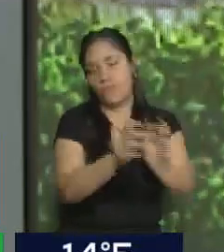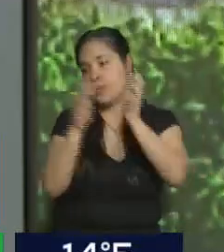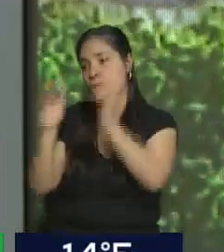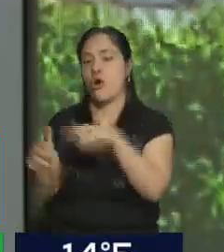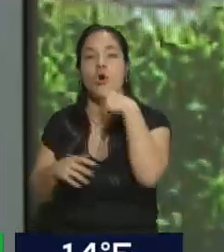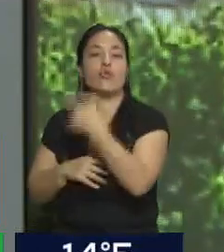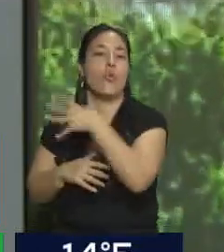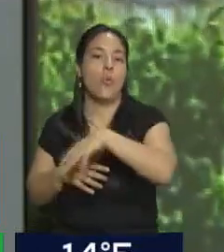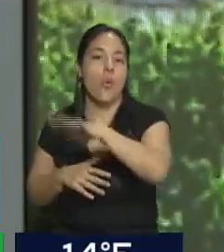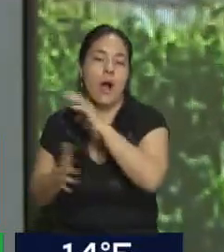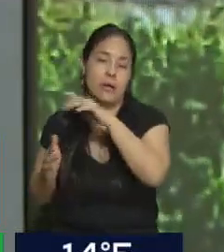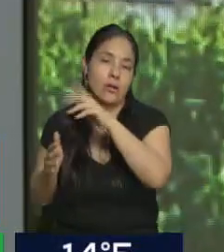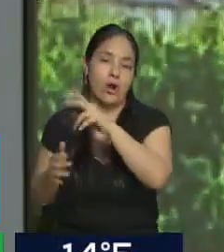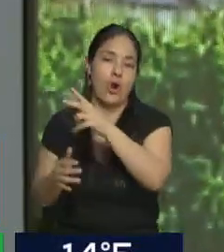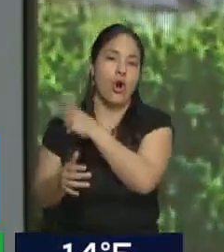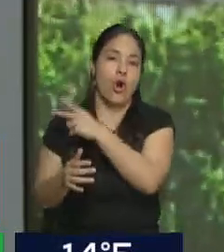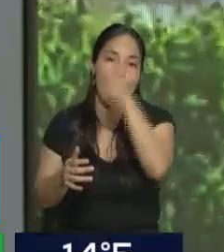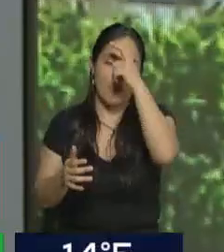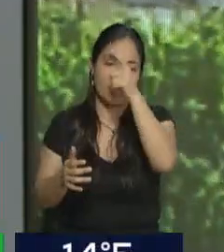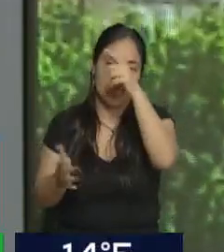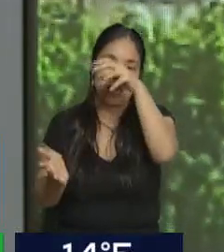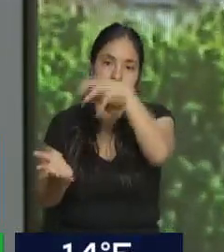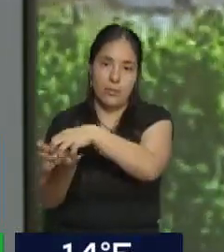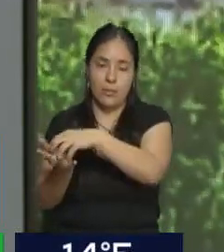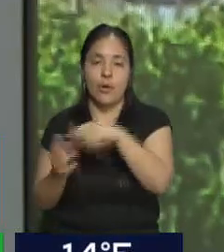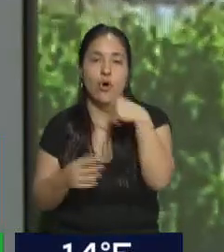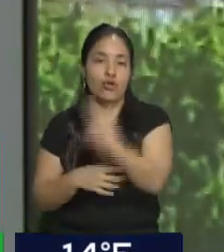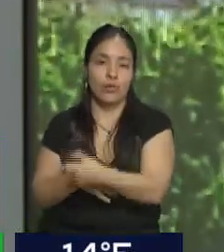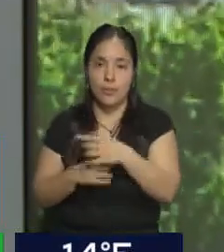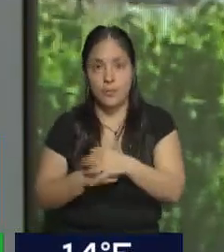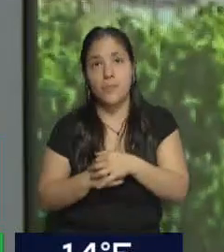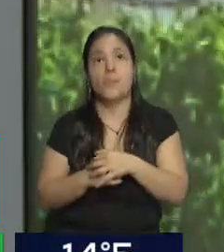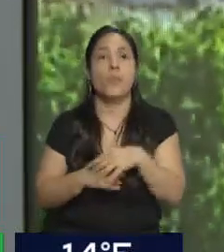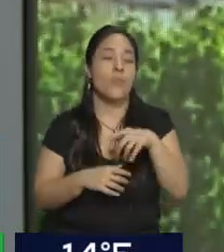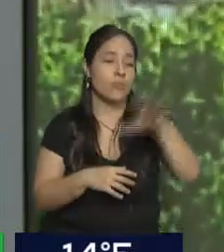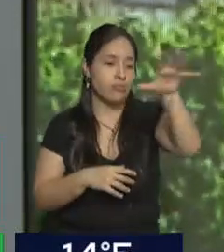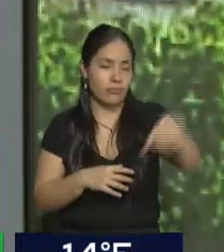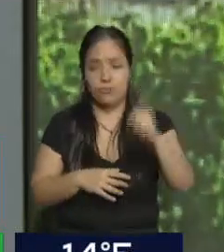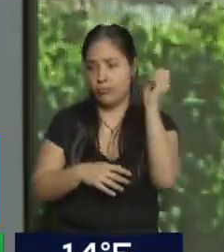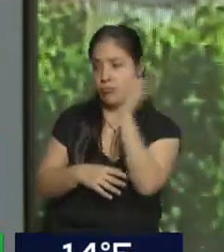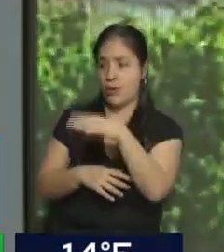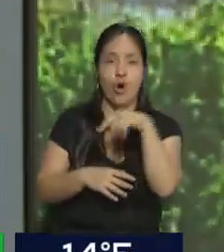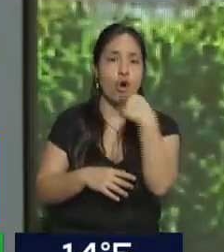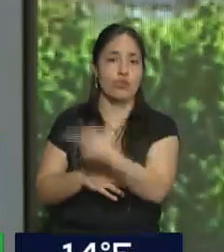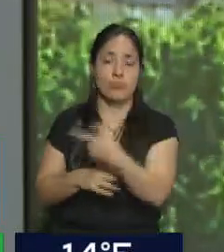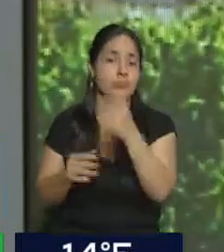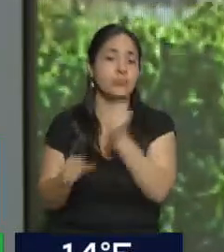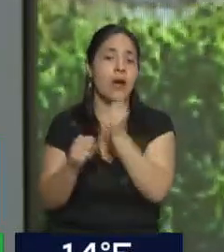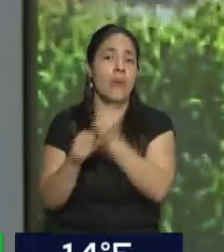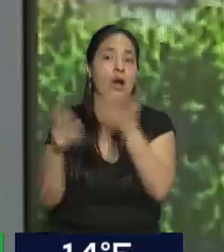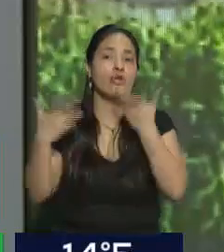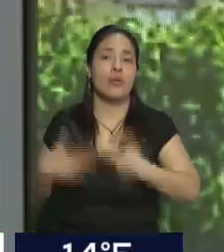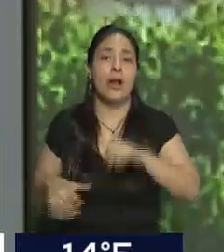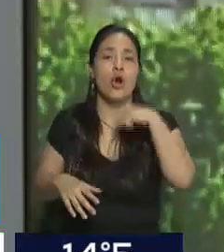habría olvidado de cerrar con llave la oficina y el armario Donde había una escopeta lo removieron de ese lugar y está trabajando normalmente en